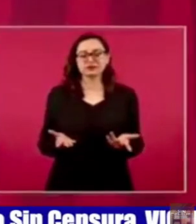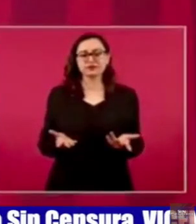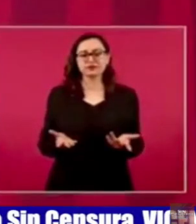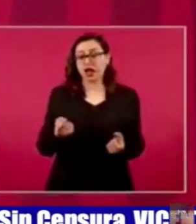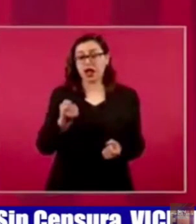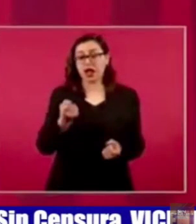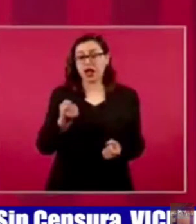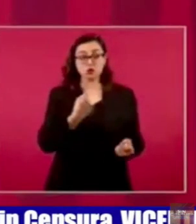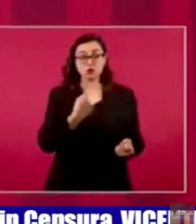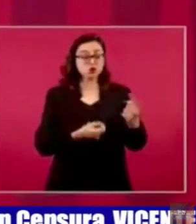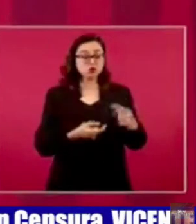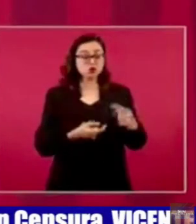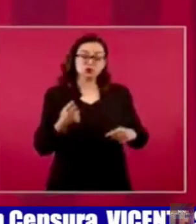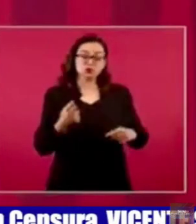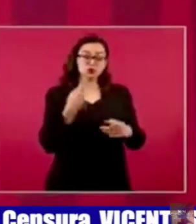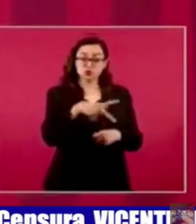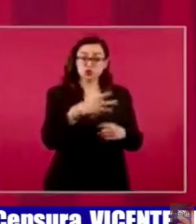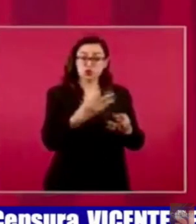en